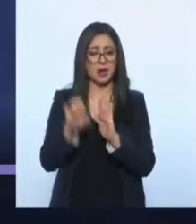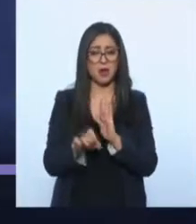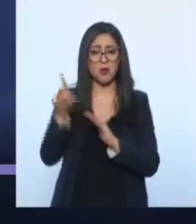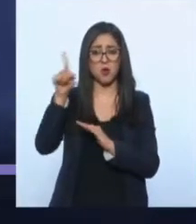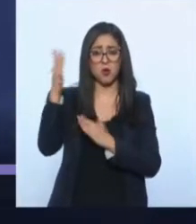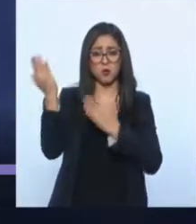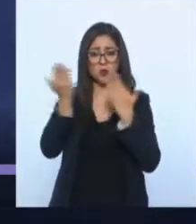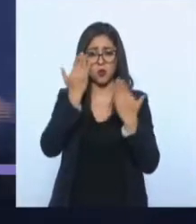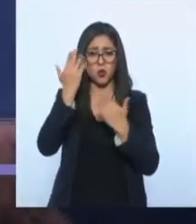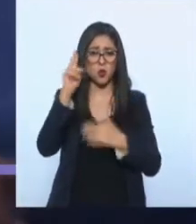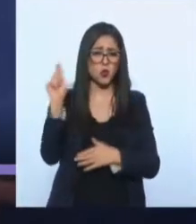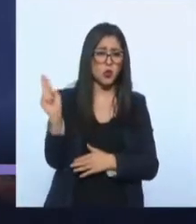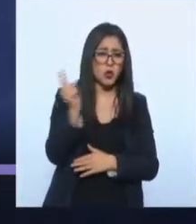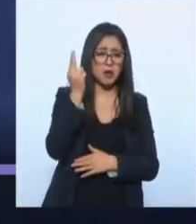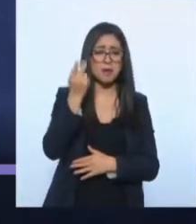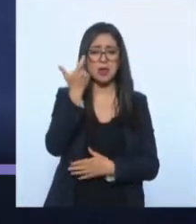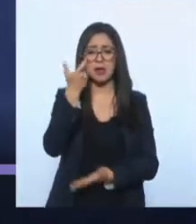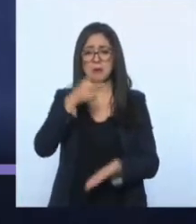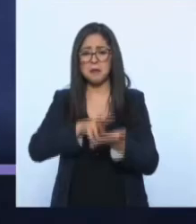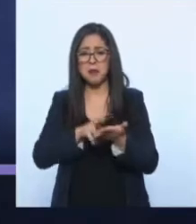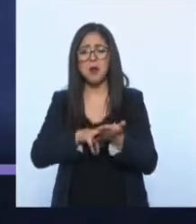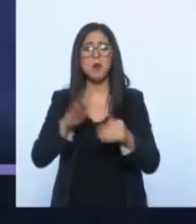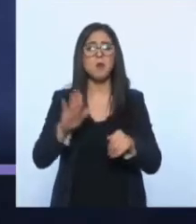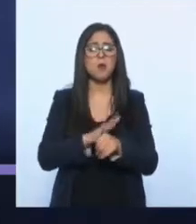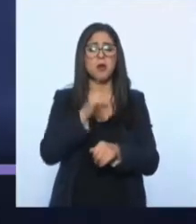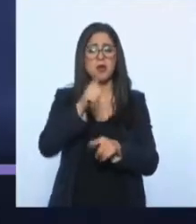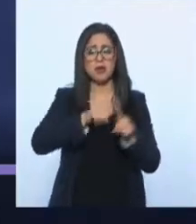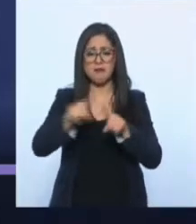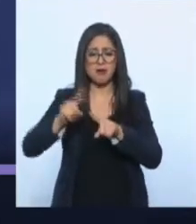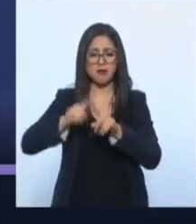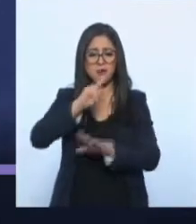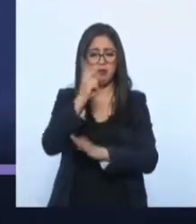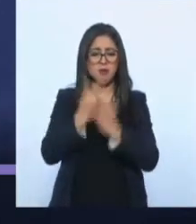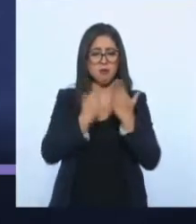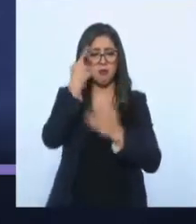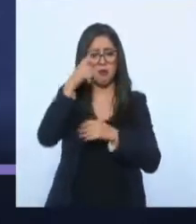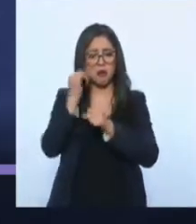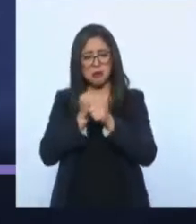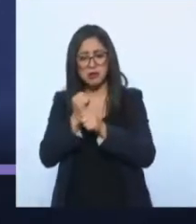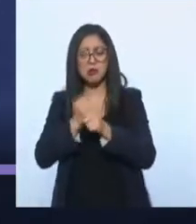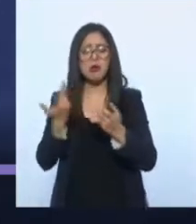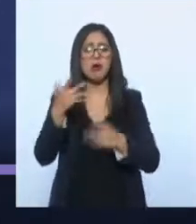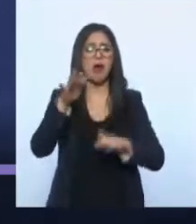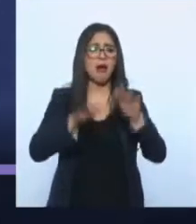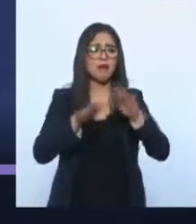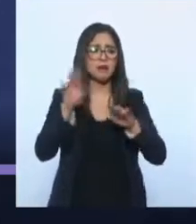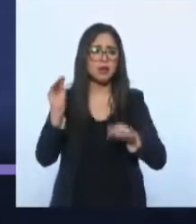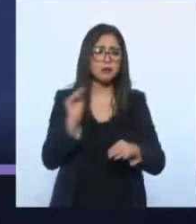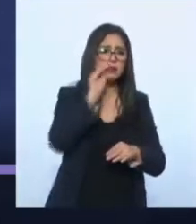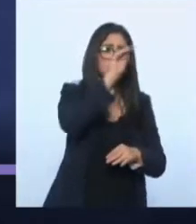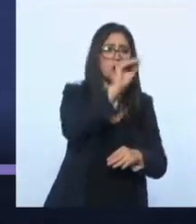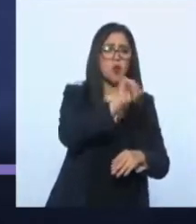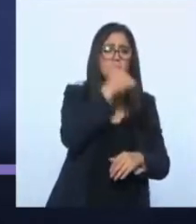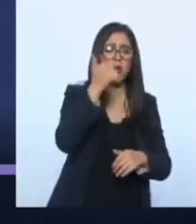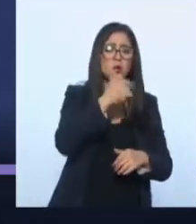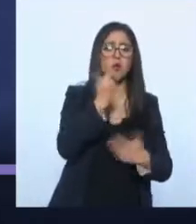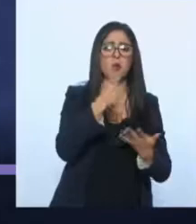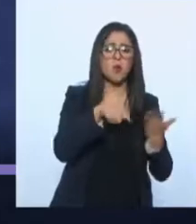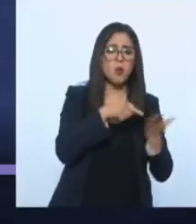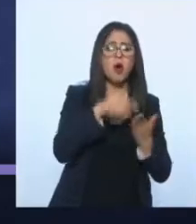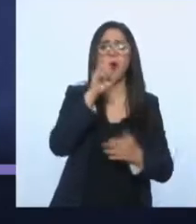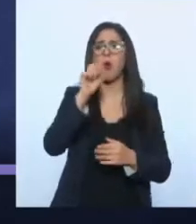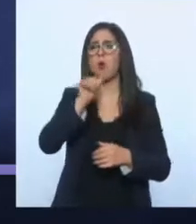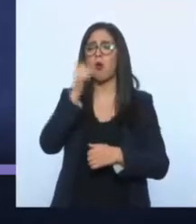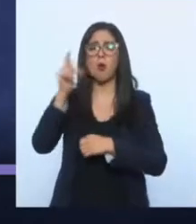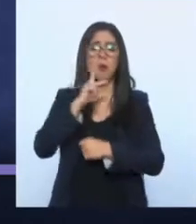que cuesta, ¿no? Por todos aquellos programas de investigación que tienen, si tienen que salir los alumnos, si hay intercambios, este tipo de cosas, que